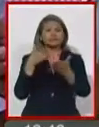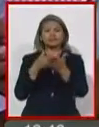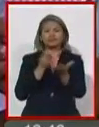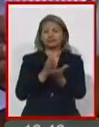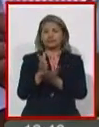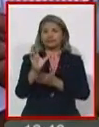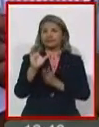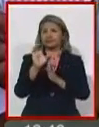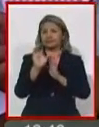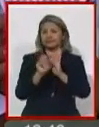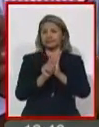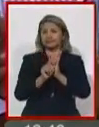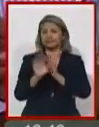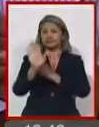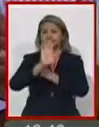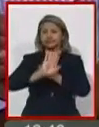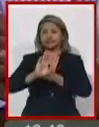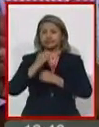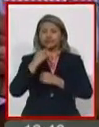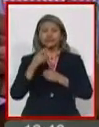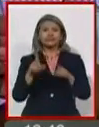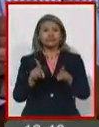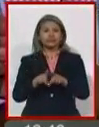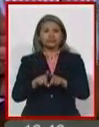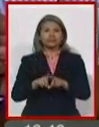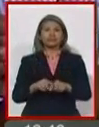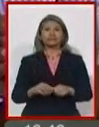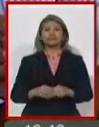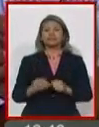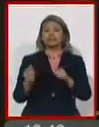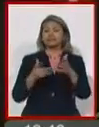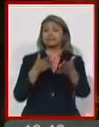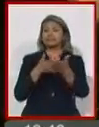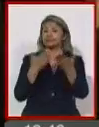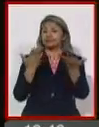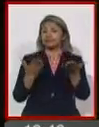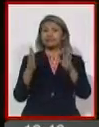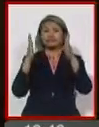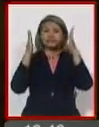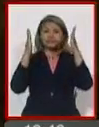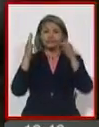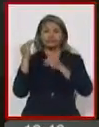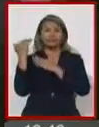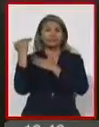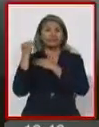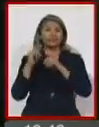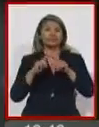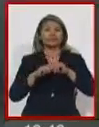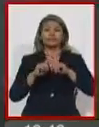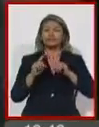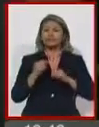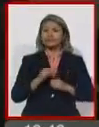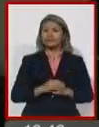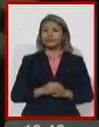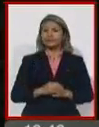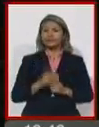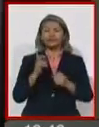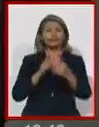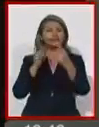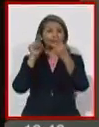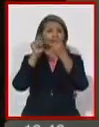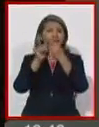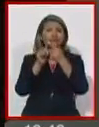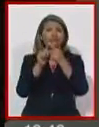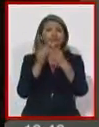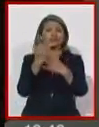al derecho constitucional, al derecho a la defensa. Es más, el caso terrorismo se lo está atendiendo aquí en Santa Cruz y vemos que el objetivo de